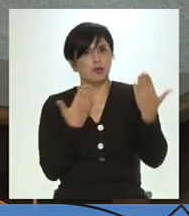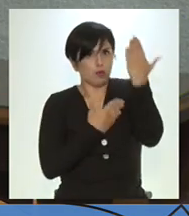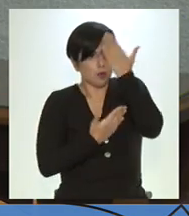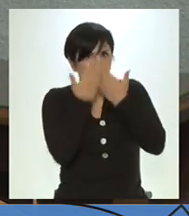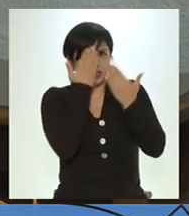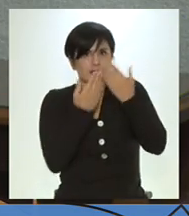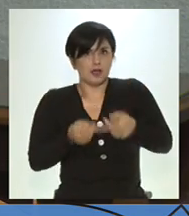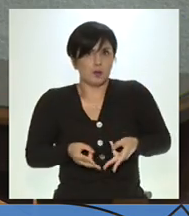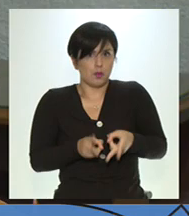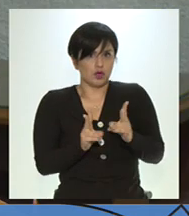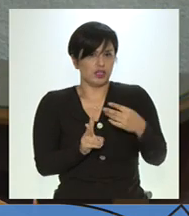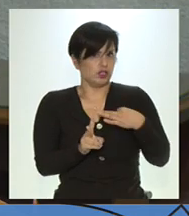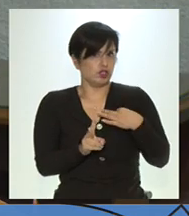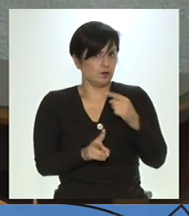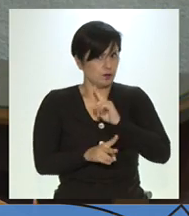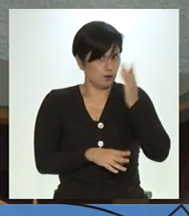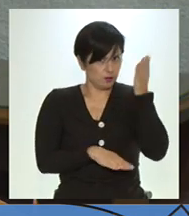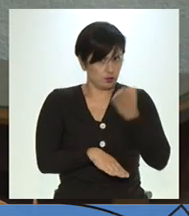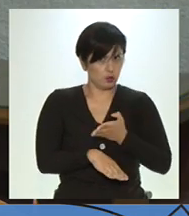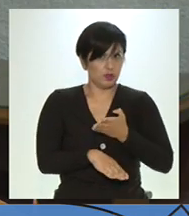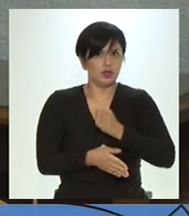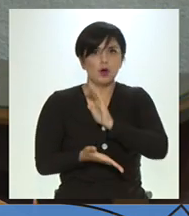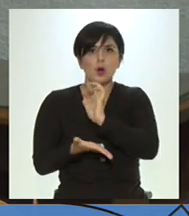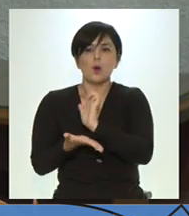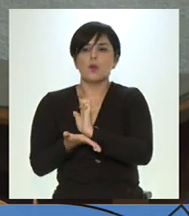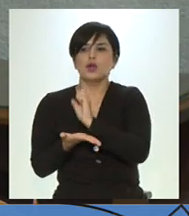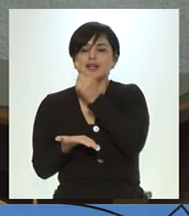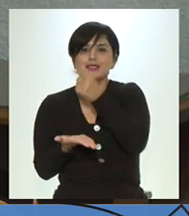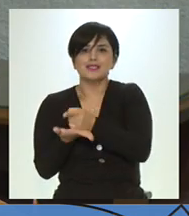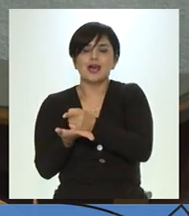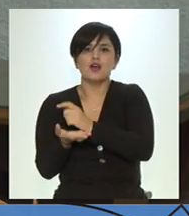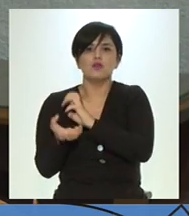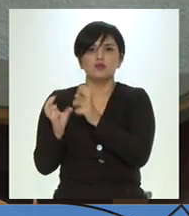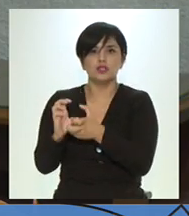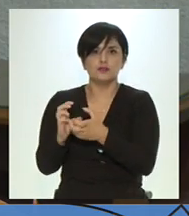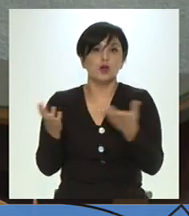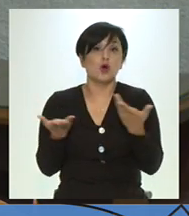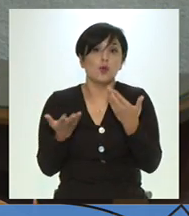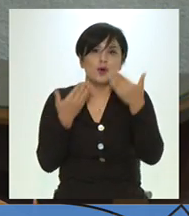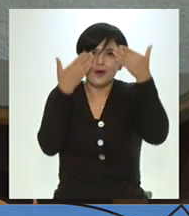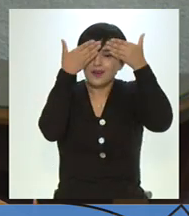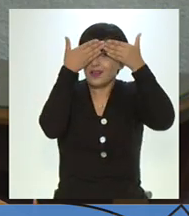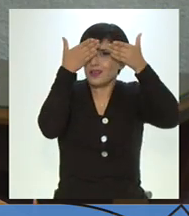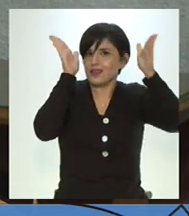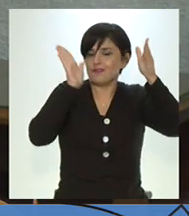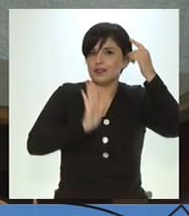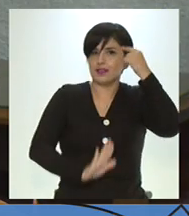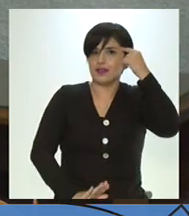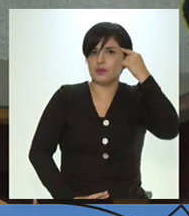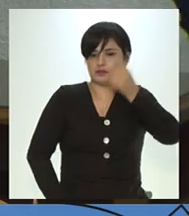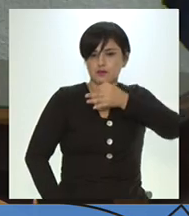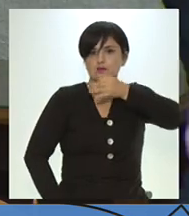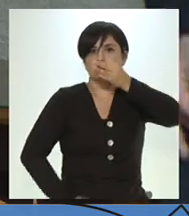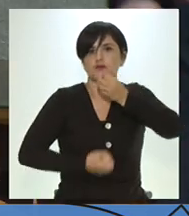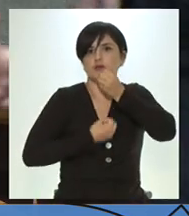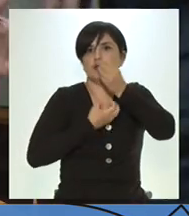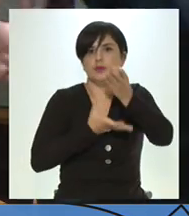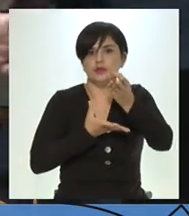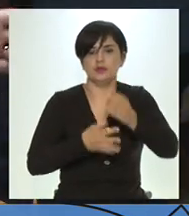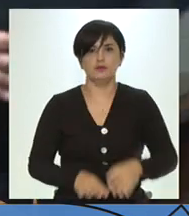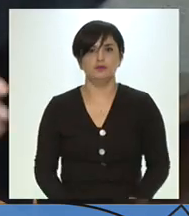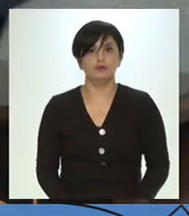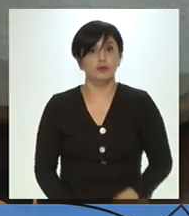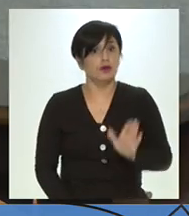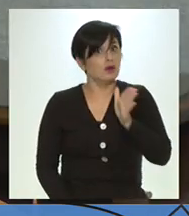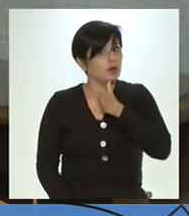que no habían sido suspendidos por el estado de excepción como la libertad de pensamiento y de expresión no portaba